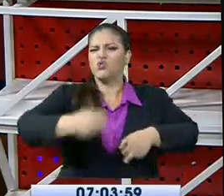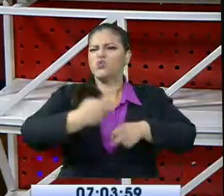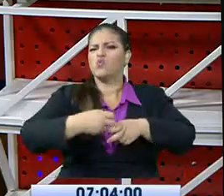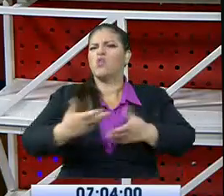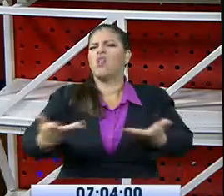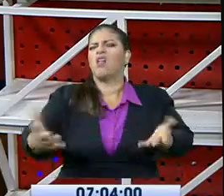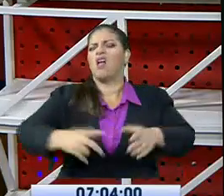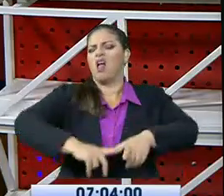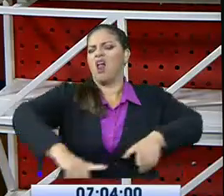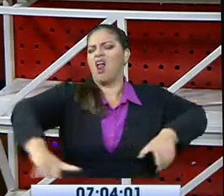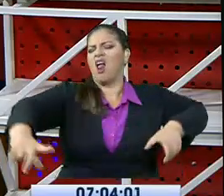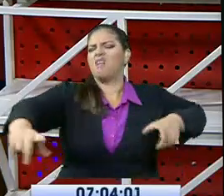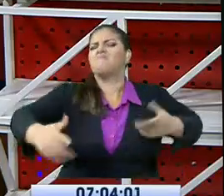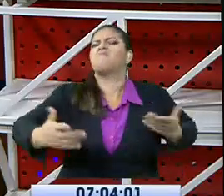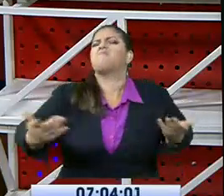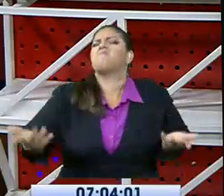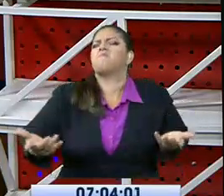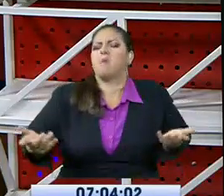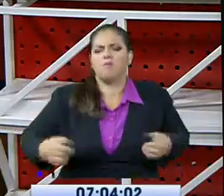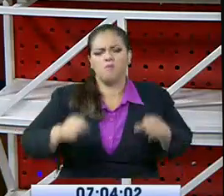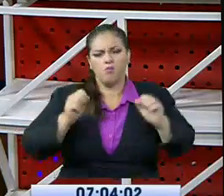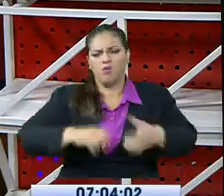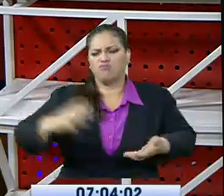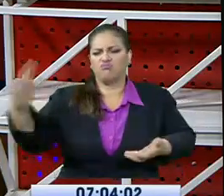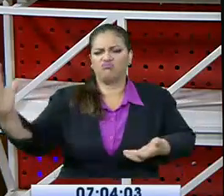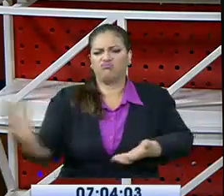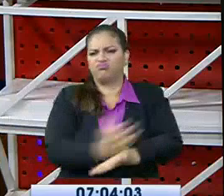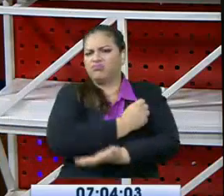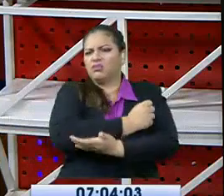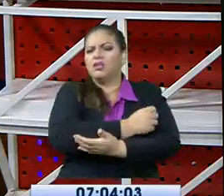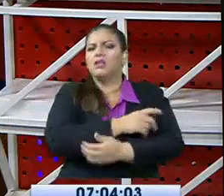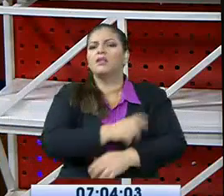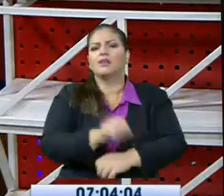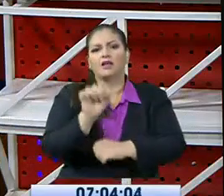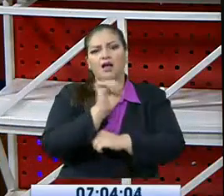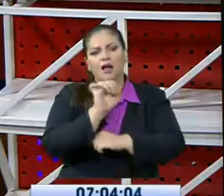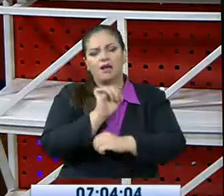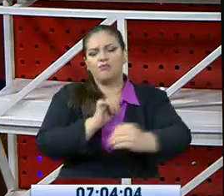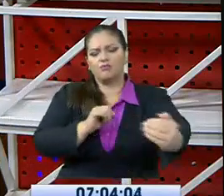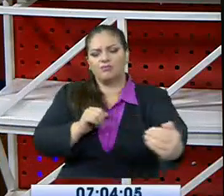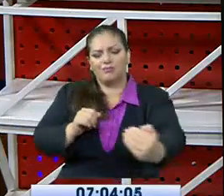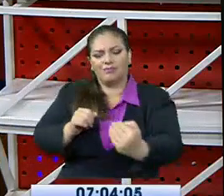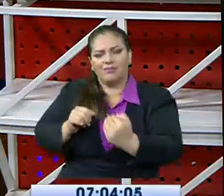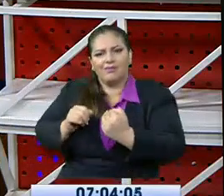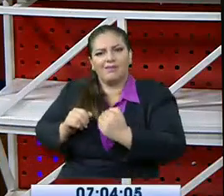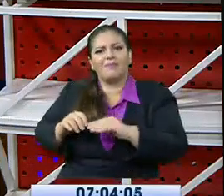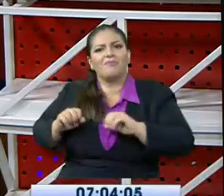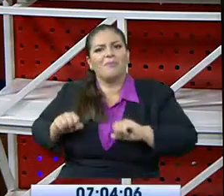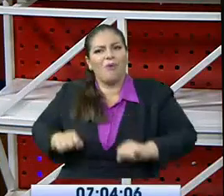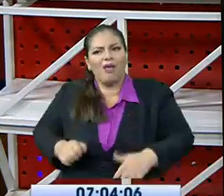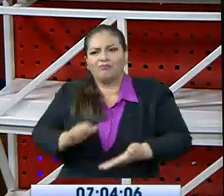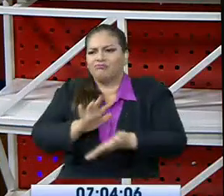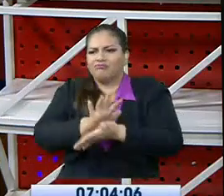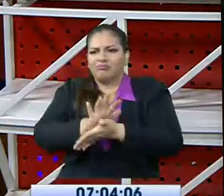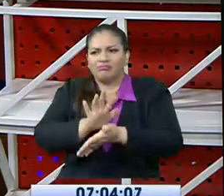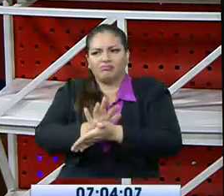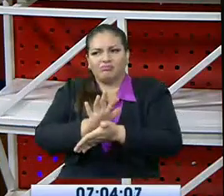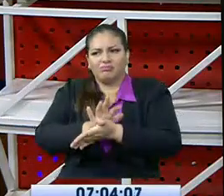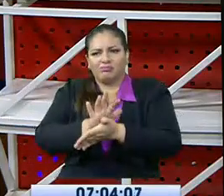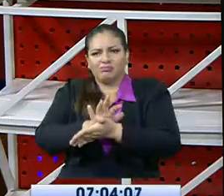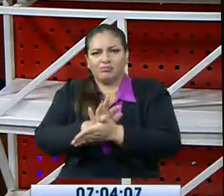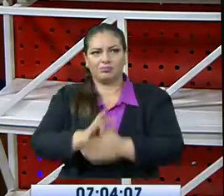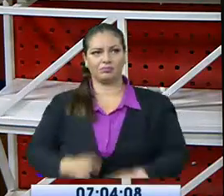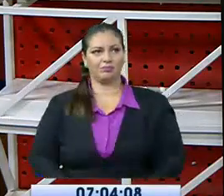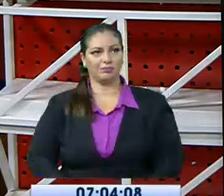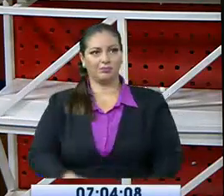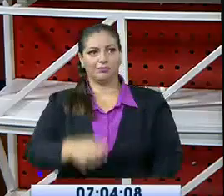y el otro señor que habló, que no sé quién es, parece un funcionario de la ATM, que van a abrir un sector en donde ni siquiera tienen que esperar el giro del